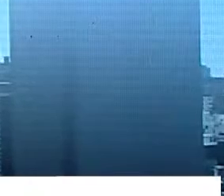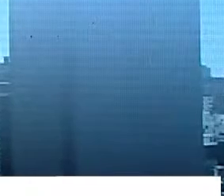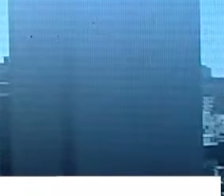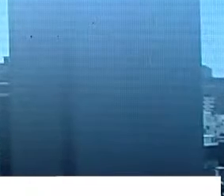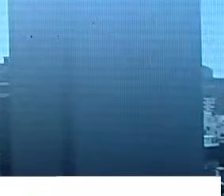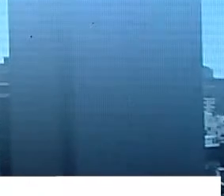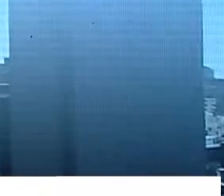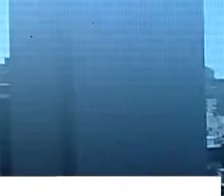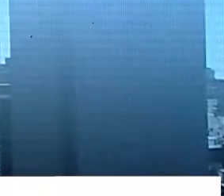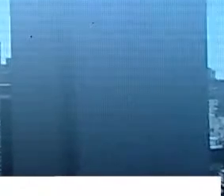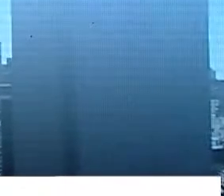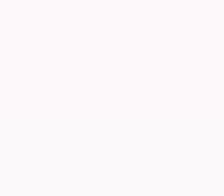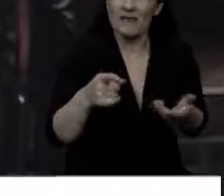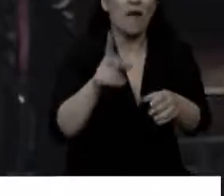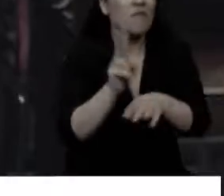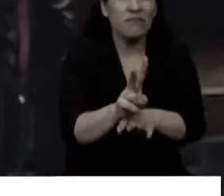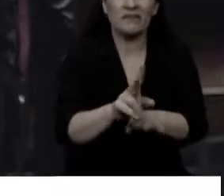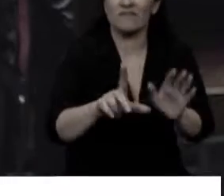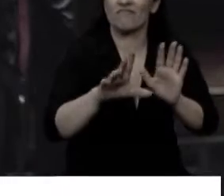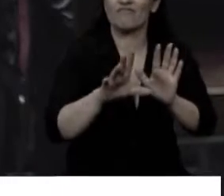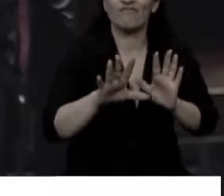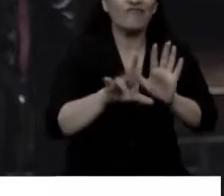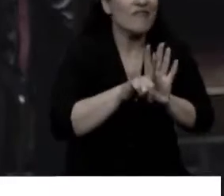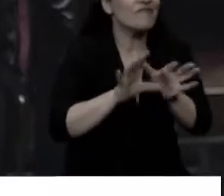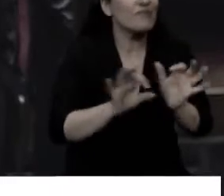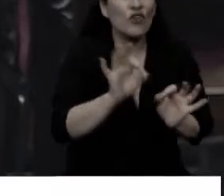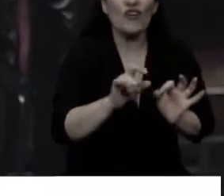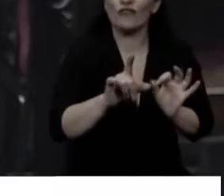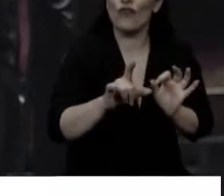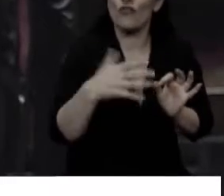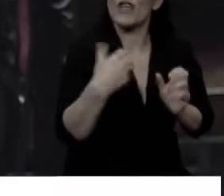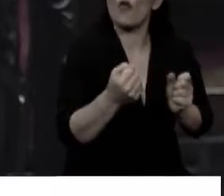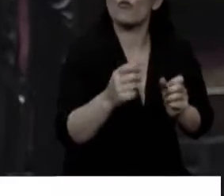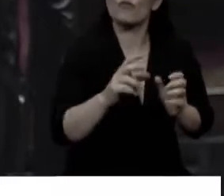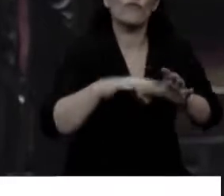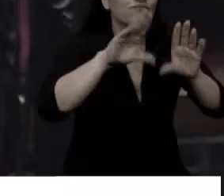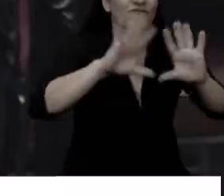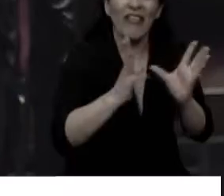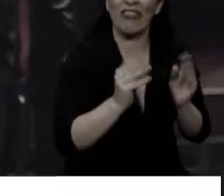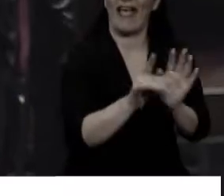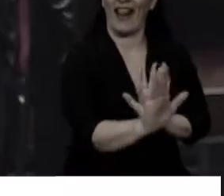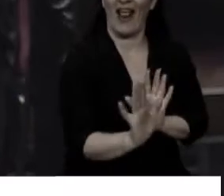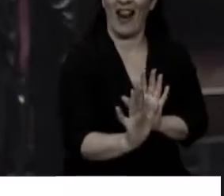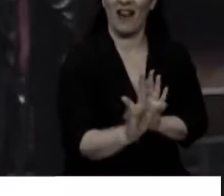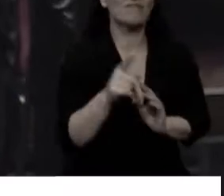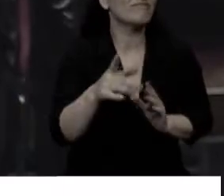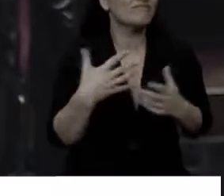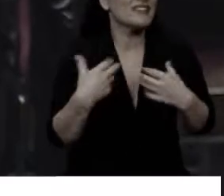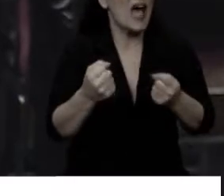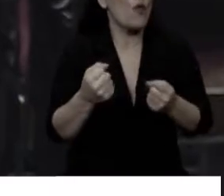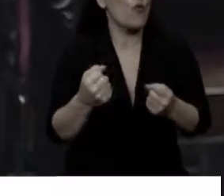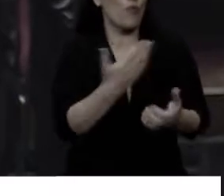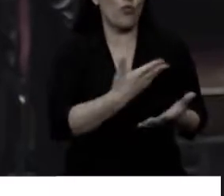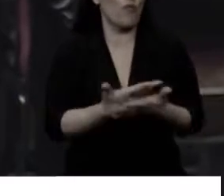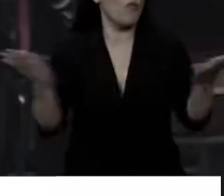Esto fue lo que pasó en la sesión especial. Este proyecto particularmente profundiza una política de salud pública que